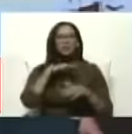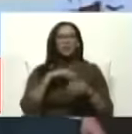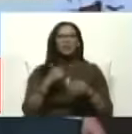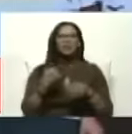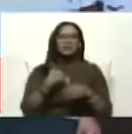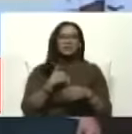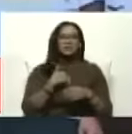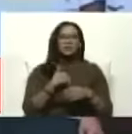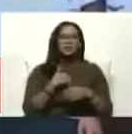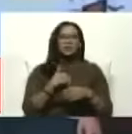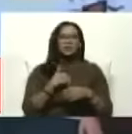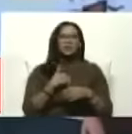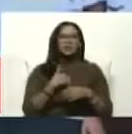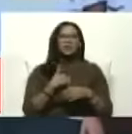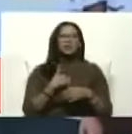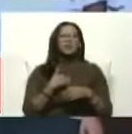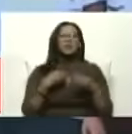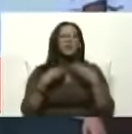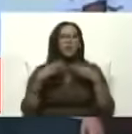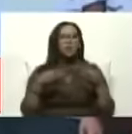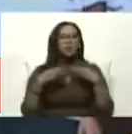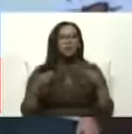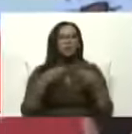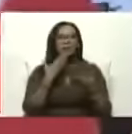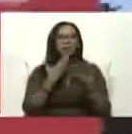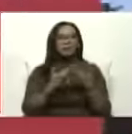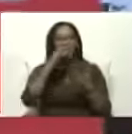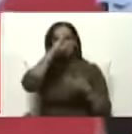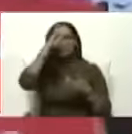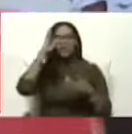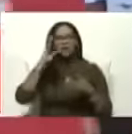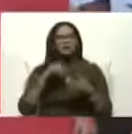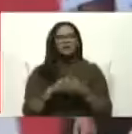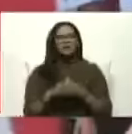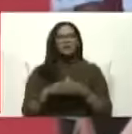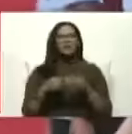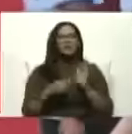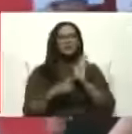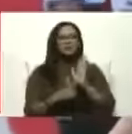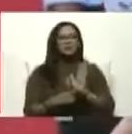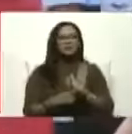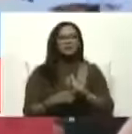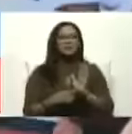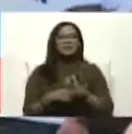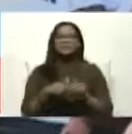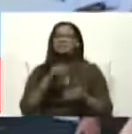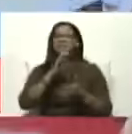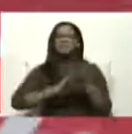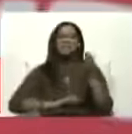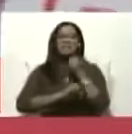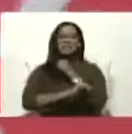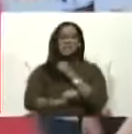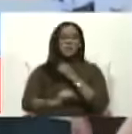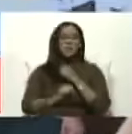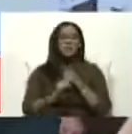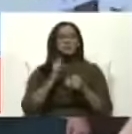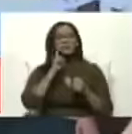yo la publiqué, le pedí permiso a Diosdado y puse, sin truco ni maña,